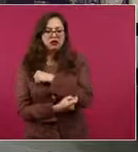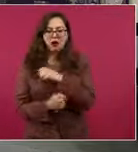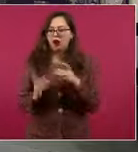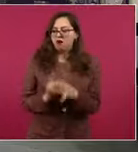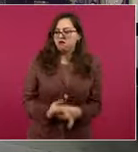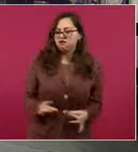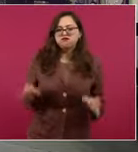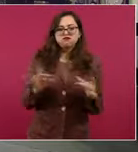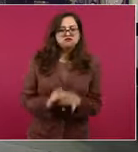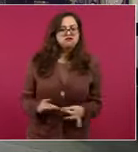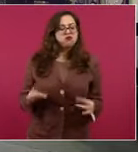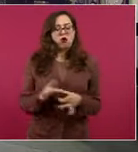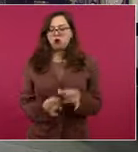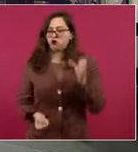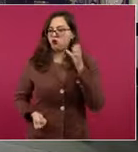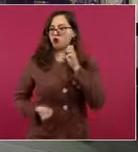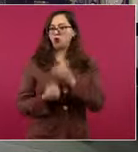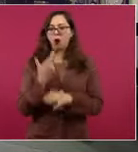y de